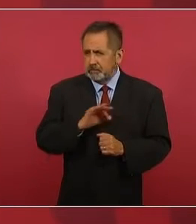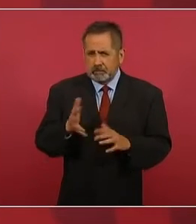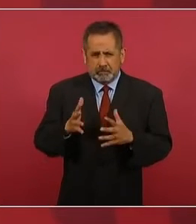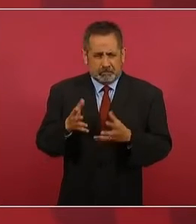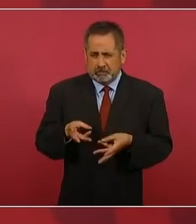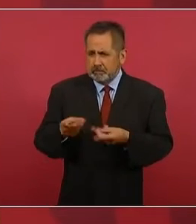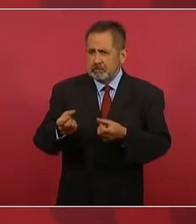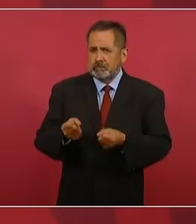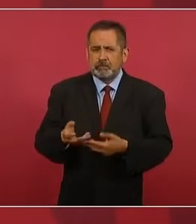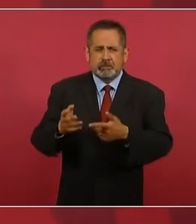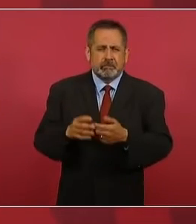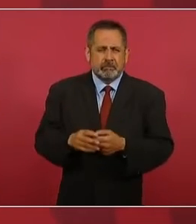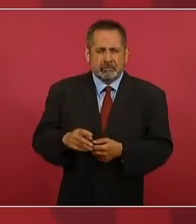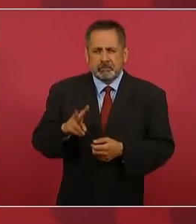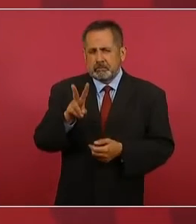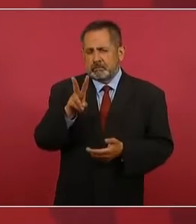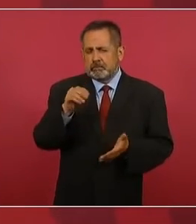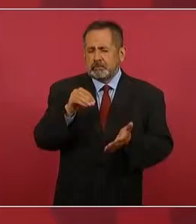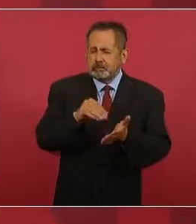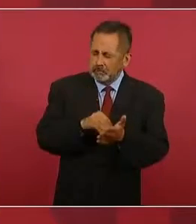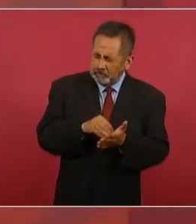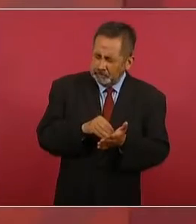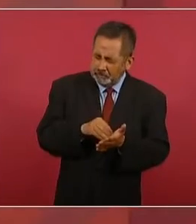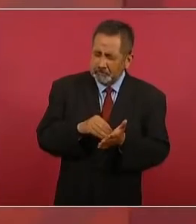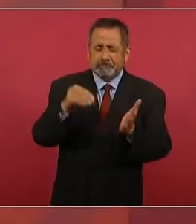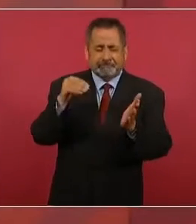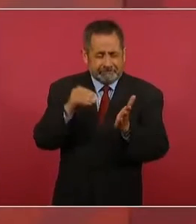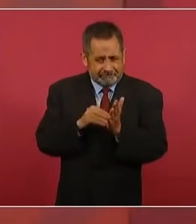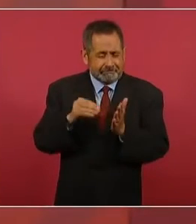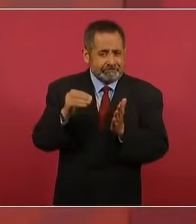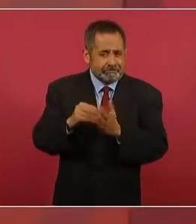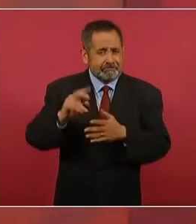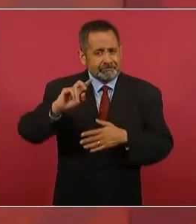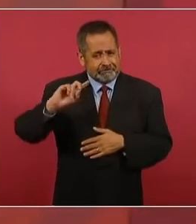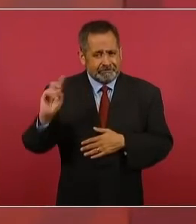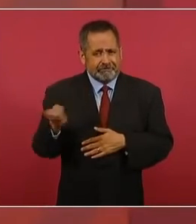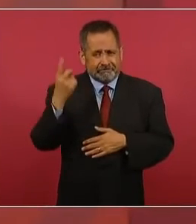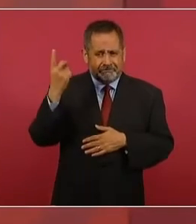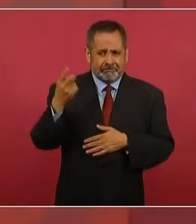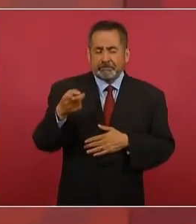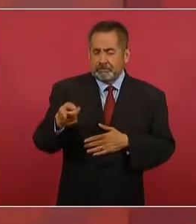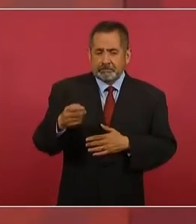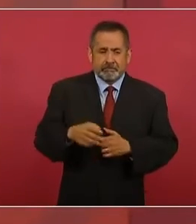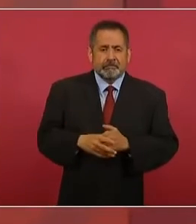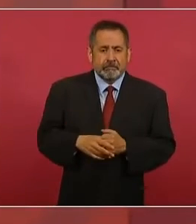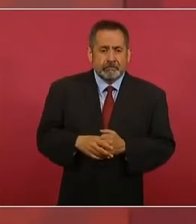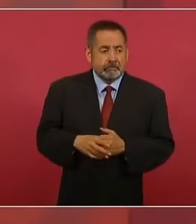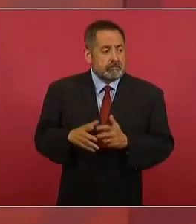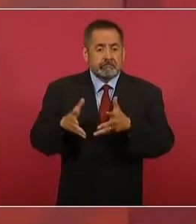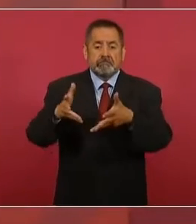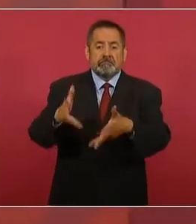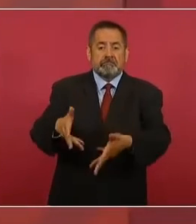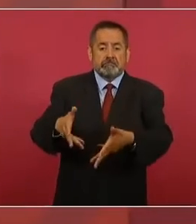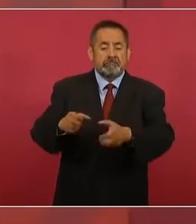alrededor de 2,000 millones de dólares que quedó ahí.